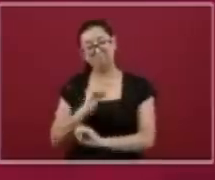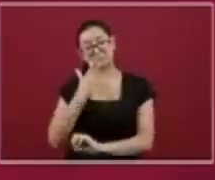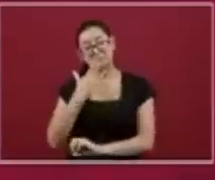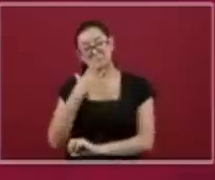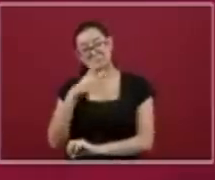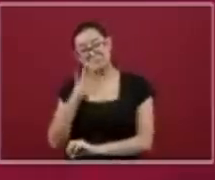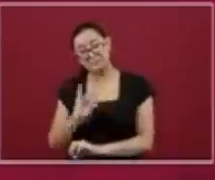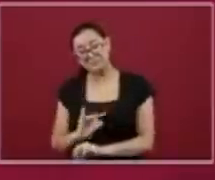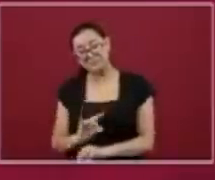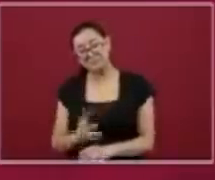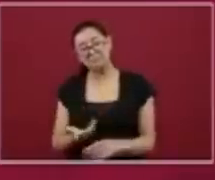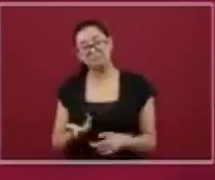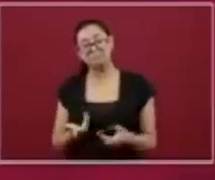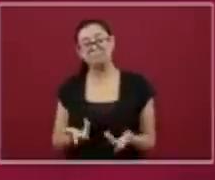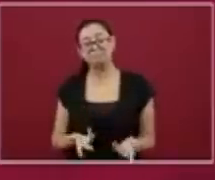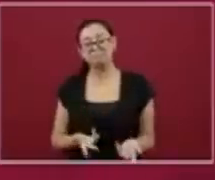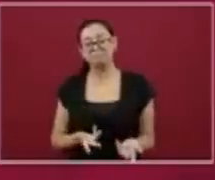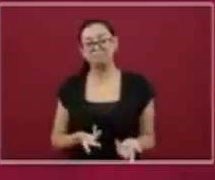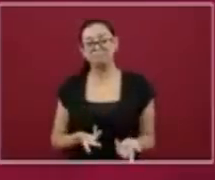y que